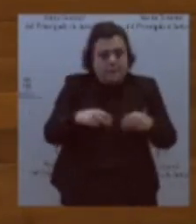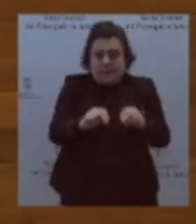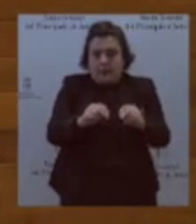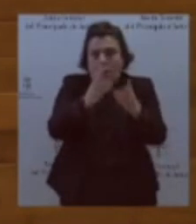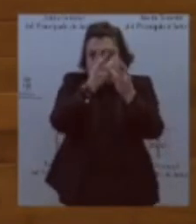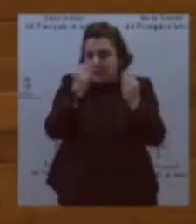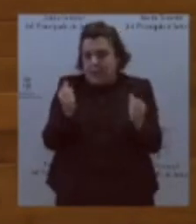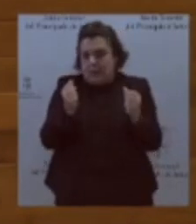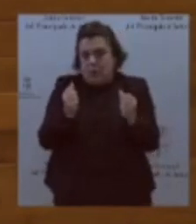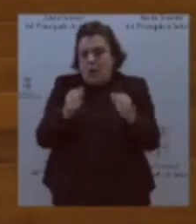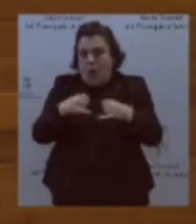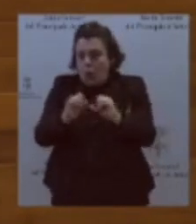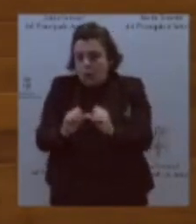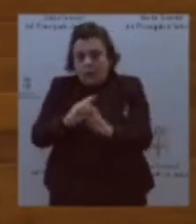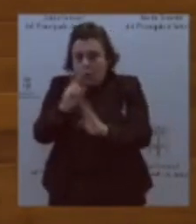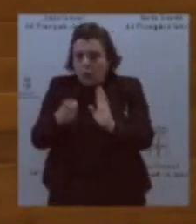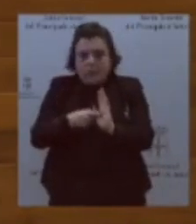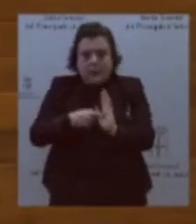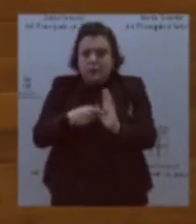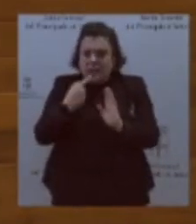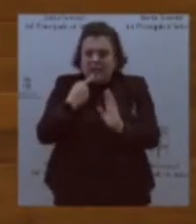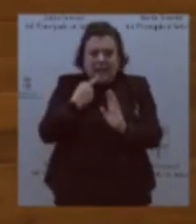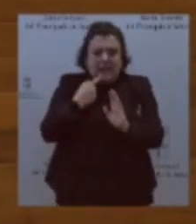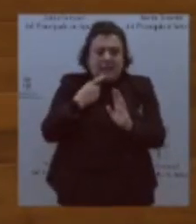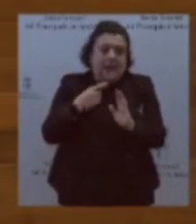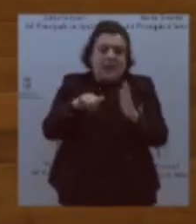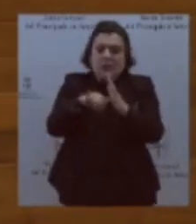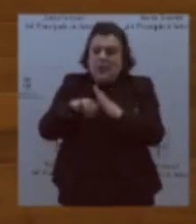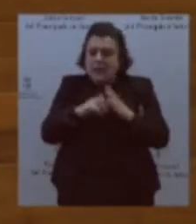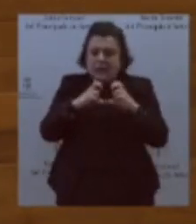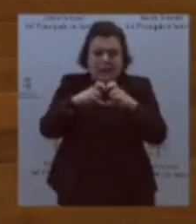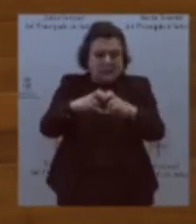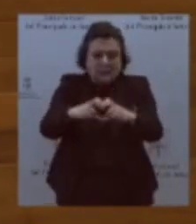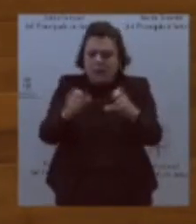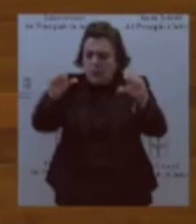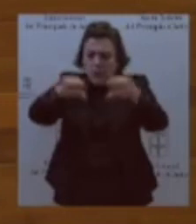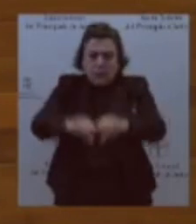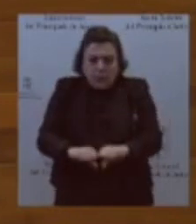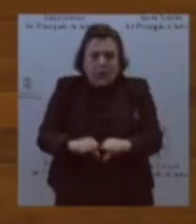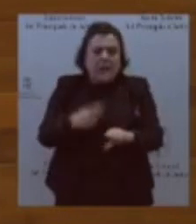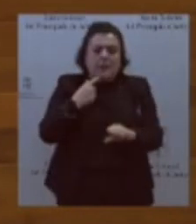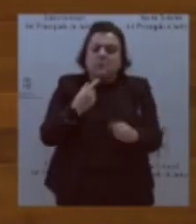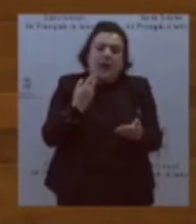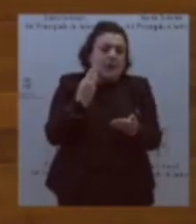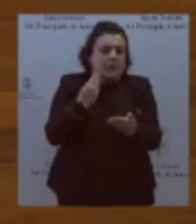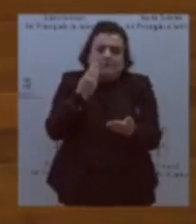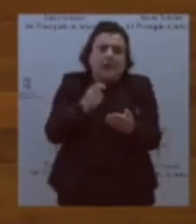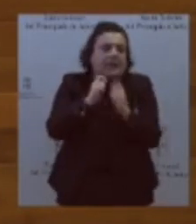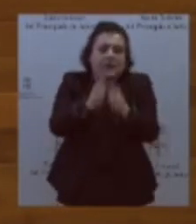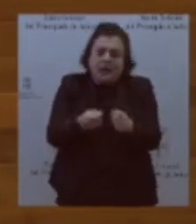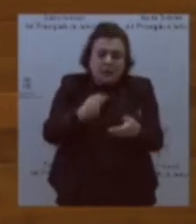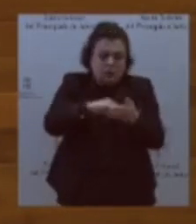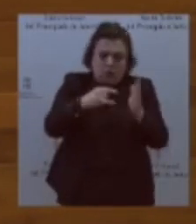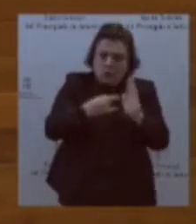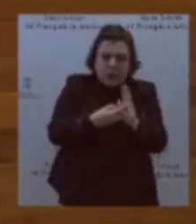nuestras cercanías y vamos a poner soluciones, fechas y acabar lo que es algo de justicia histórica contra una comarca.